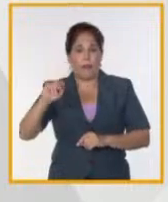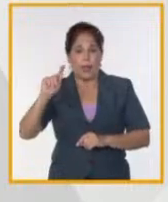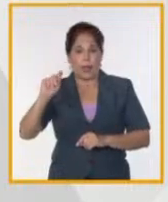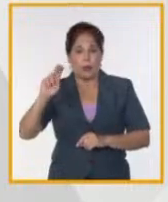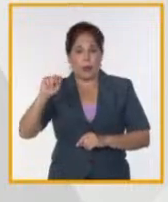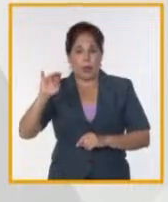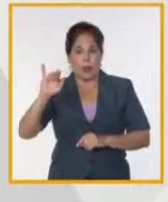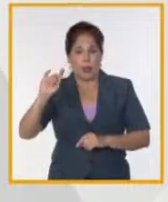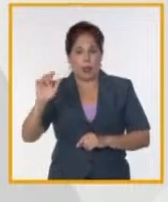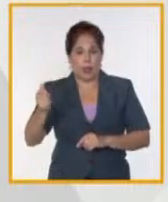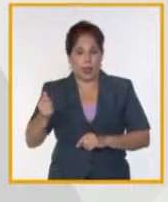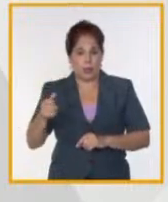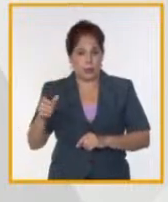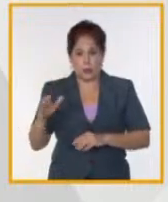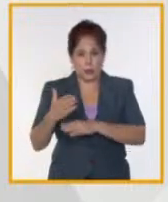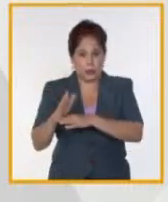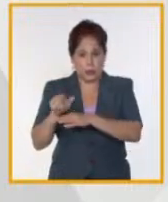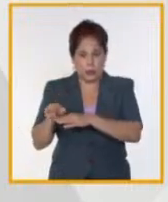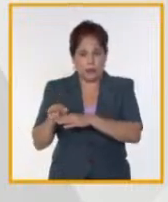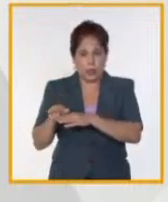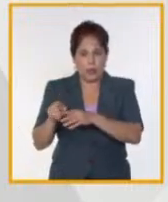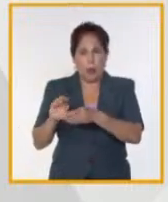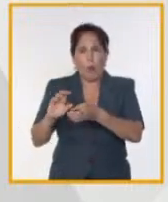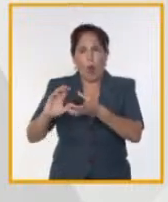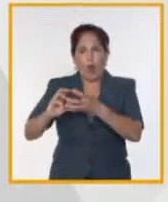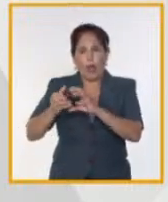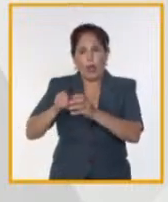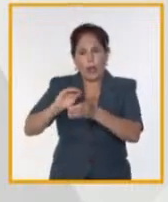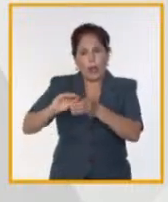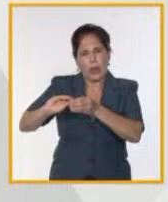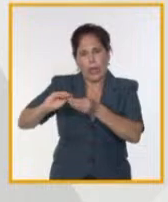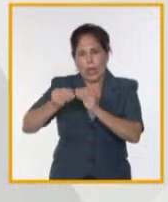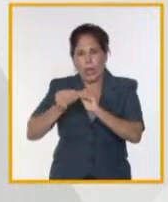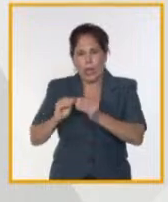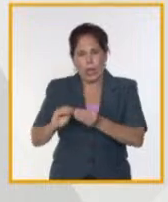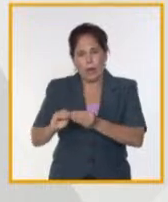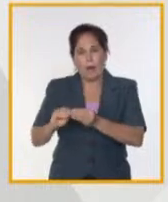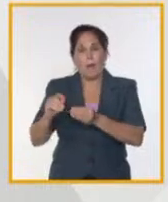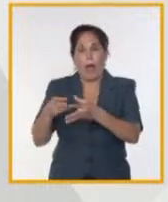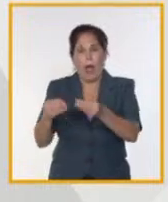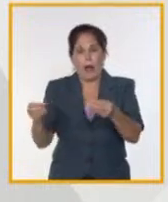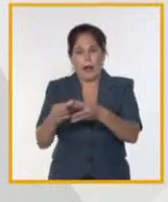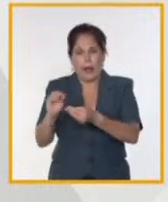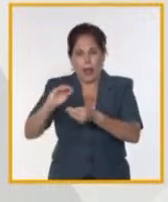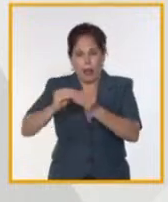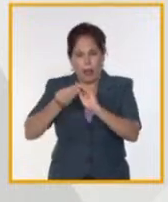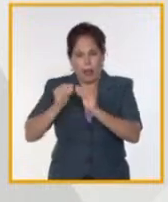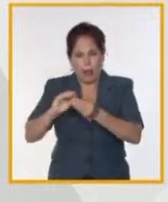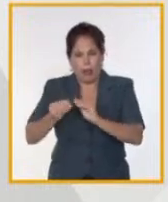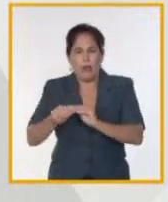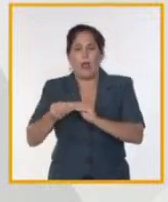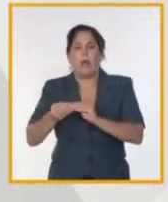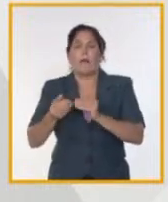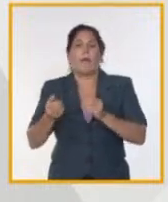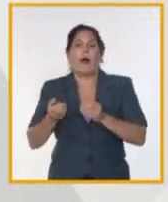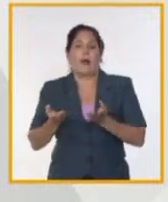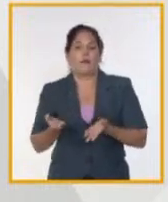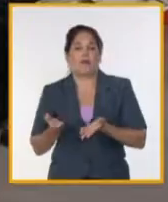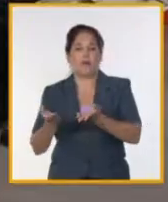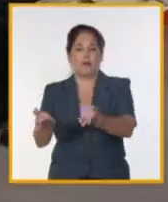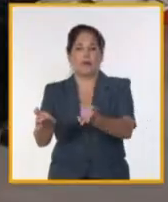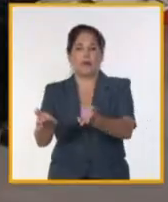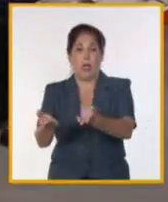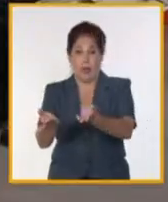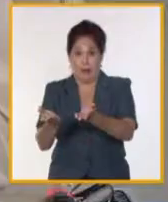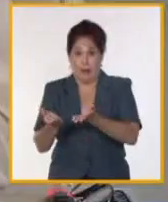para la producción de moldes, se utiliza para mezclar con la arena sílice y hacer moldes para la fundición, y se utiliza también